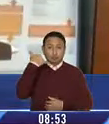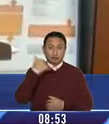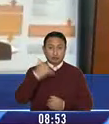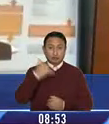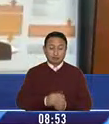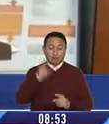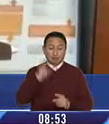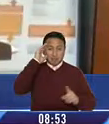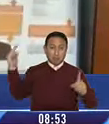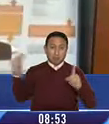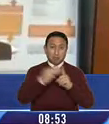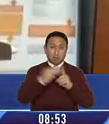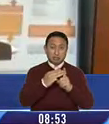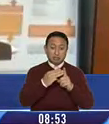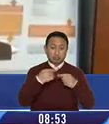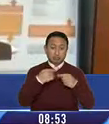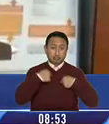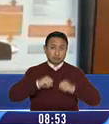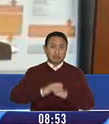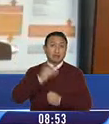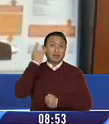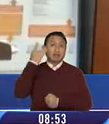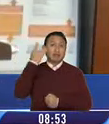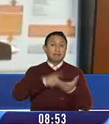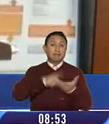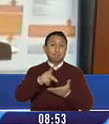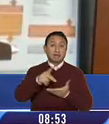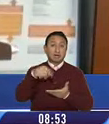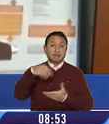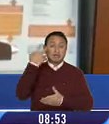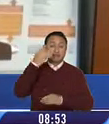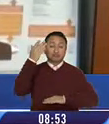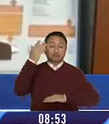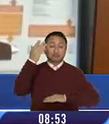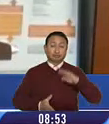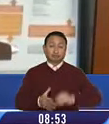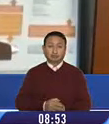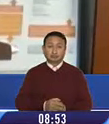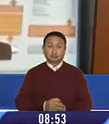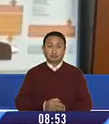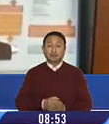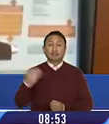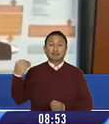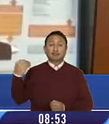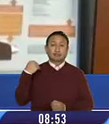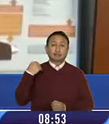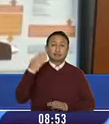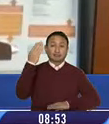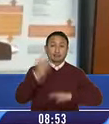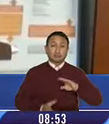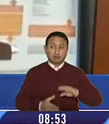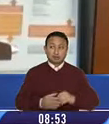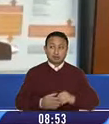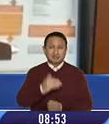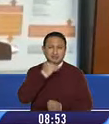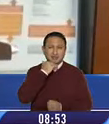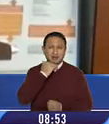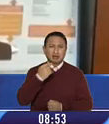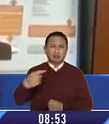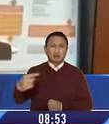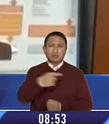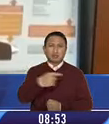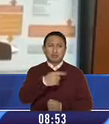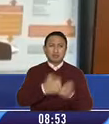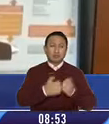donde podemos indicar la fecha de pago, la fecha de vencimiento, una notificación de corte, notificaciones en el caso de que hay un